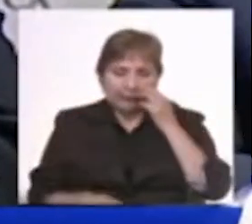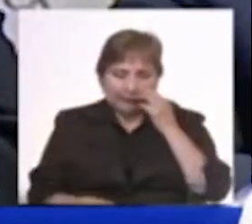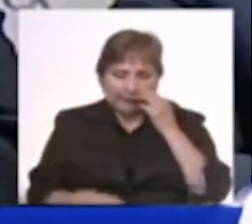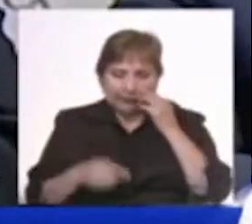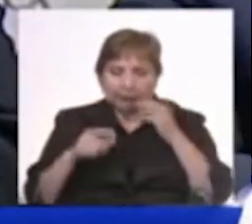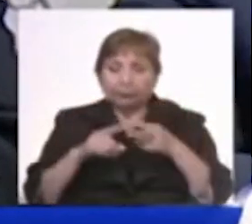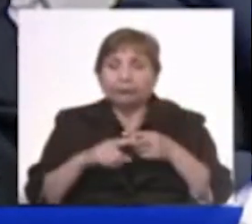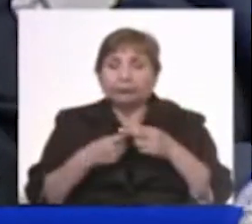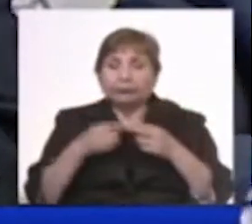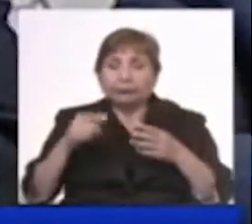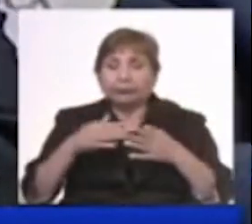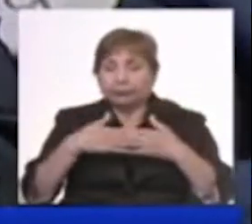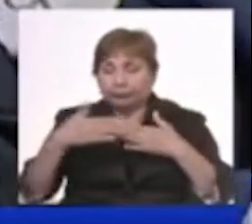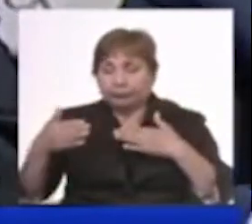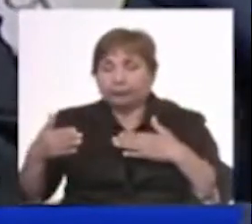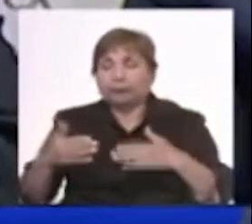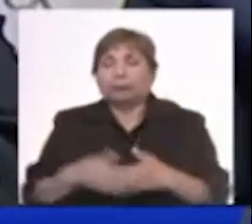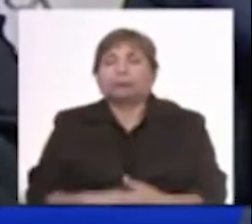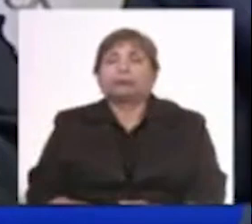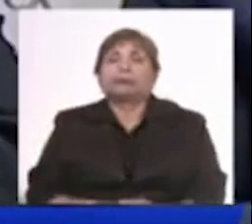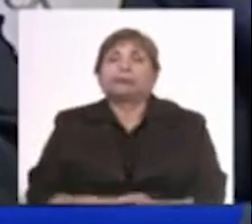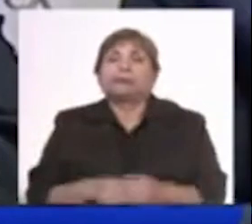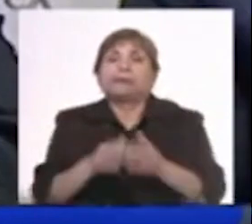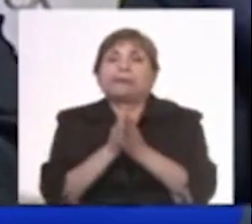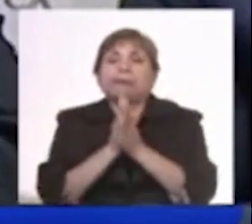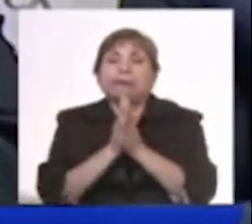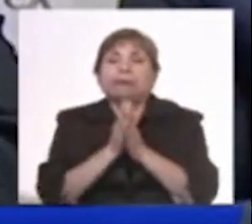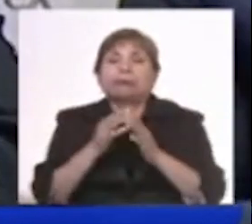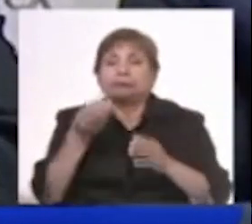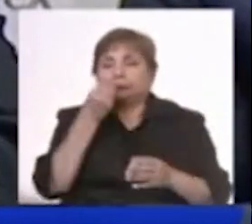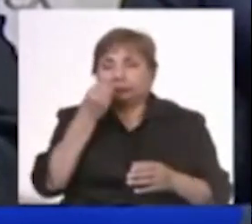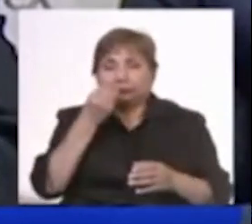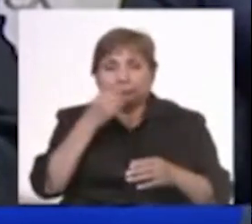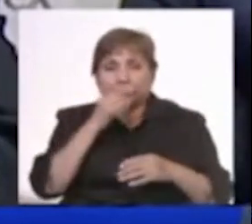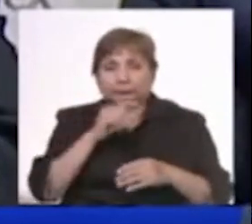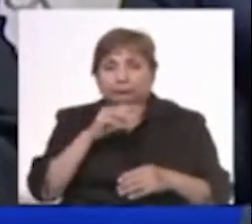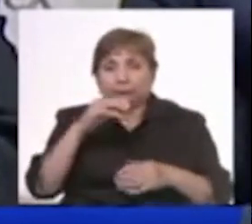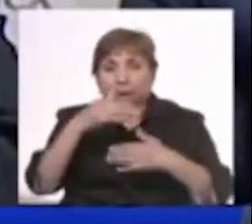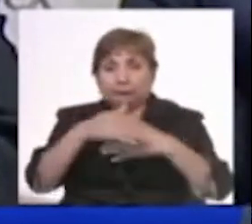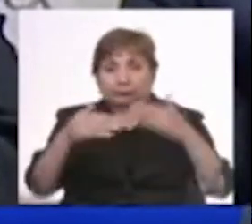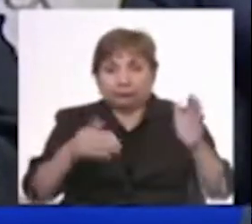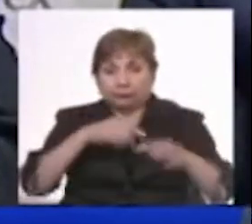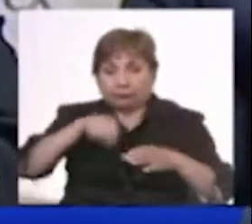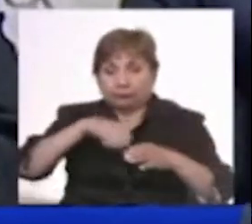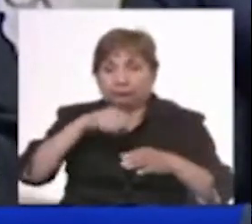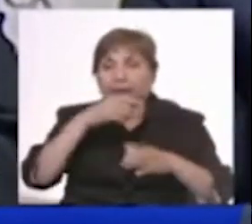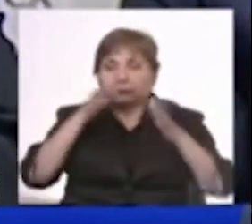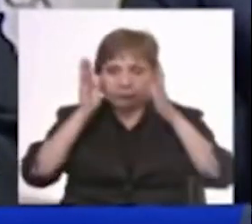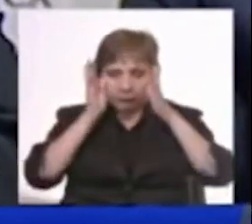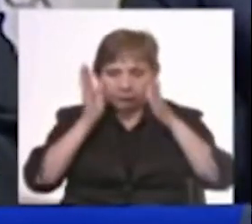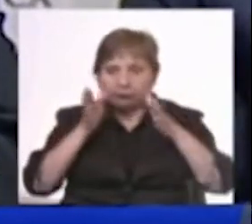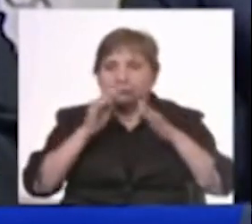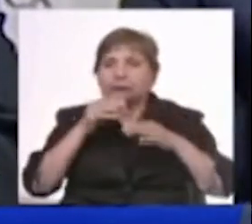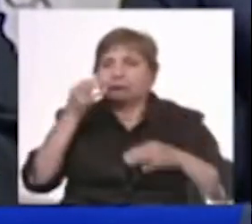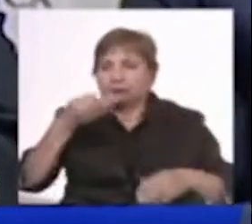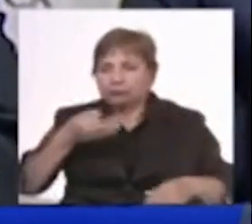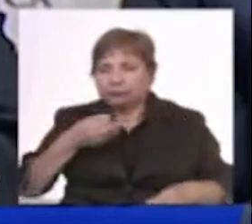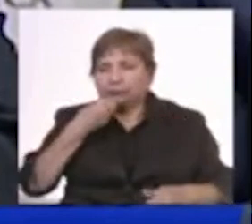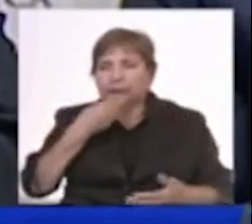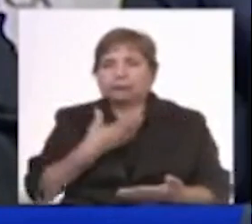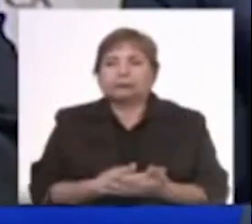es que a partir de la fecha se le está pidiendo al comedor que haya una atención, si bien es